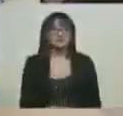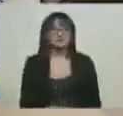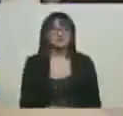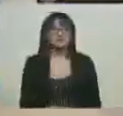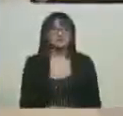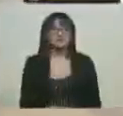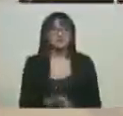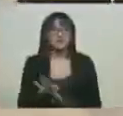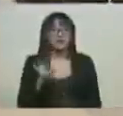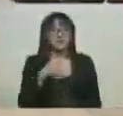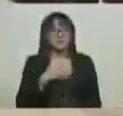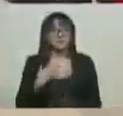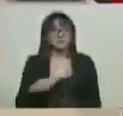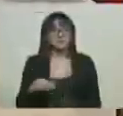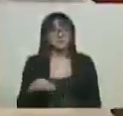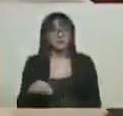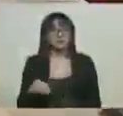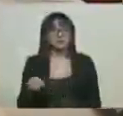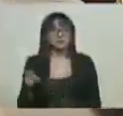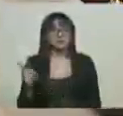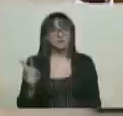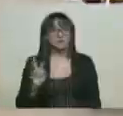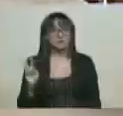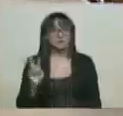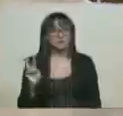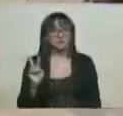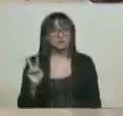de elegir presidente de la República,